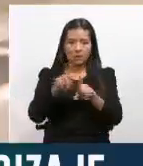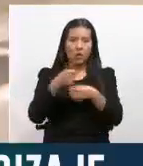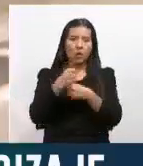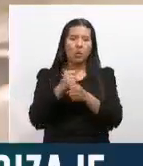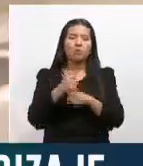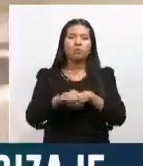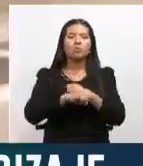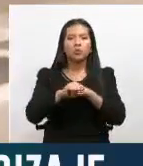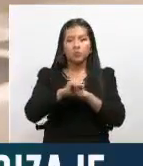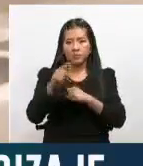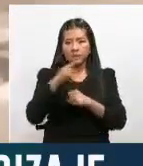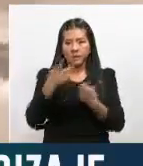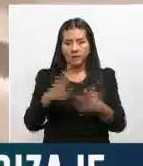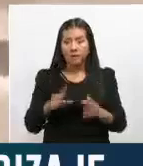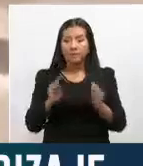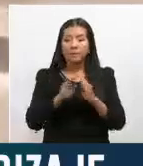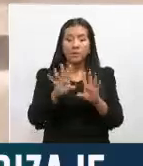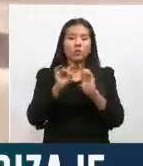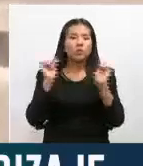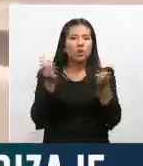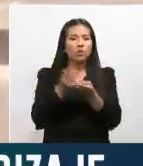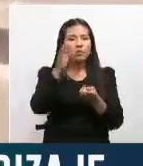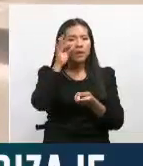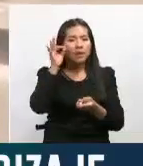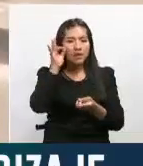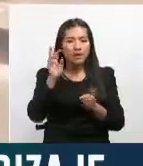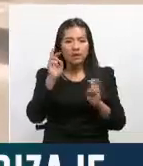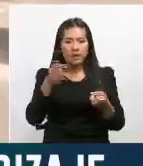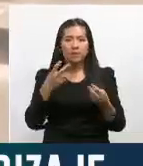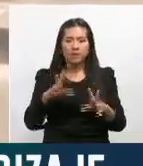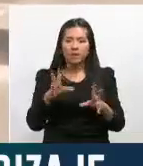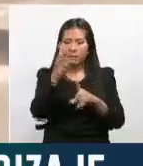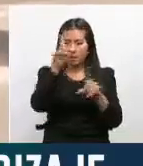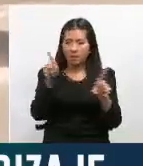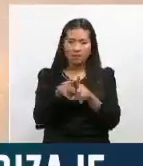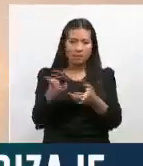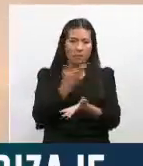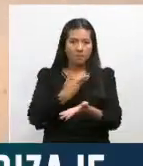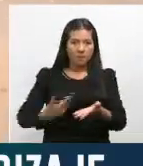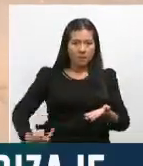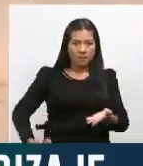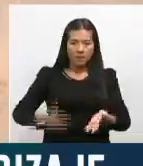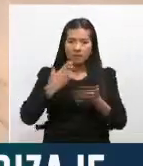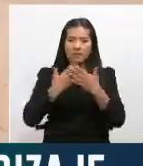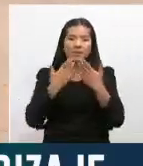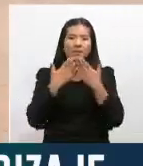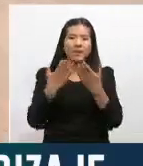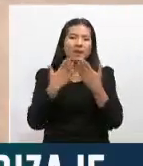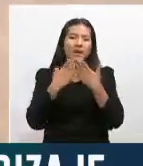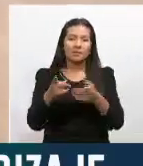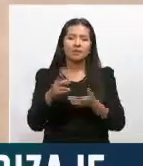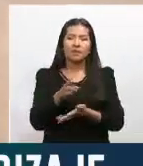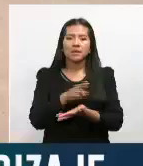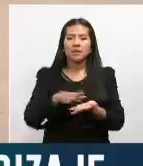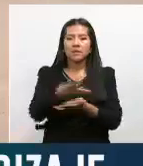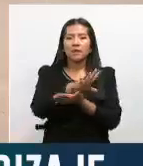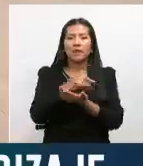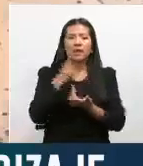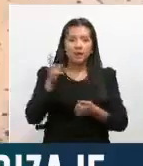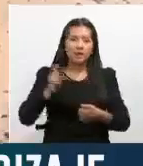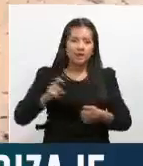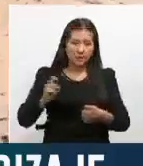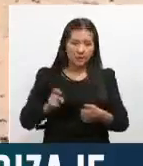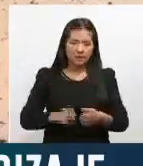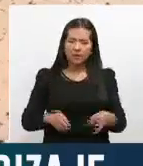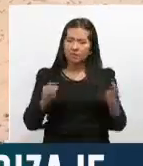Nosotros como sector indígena, agradecidos, ¿no?, a nuestro hermano presidente, porque la verdad Rivera Alta lo necesita y